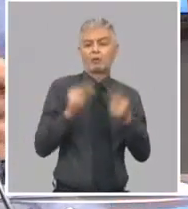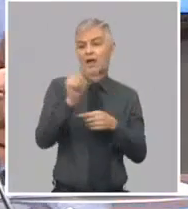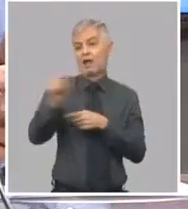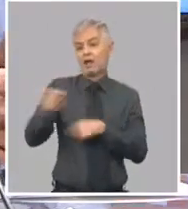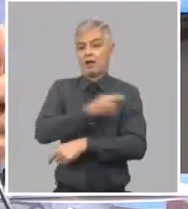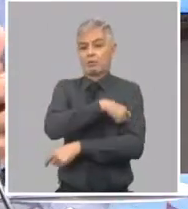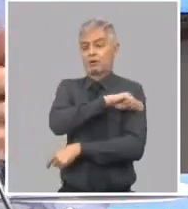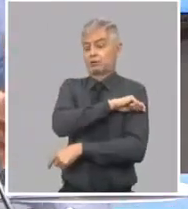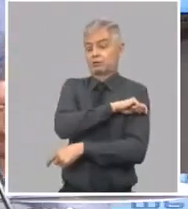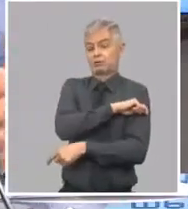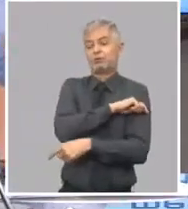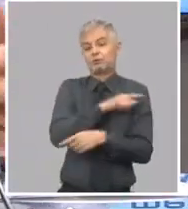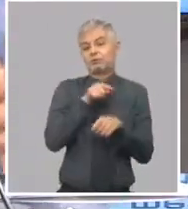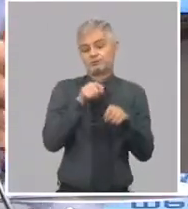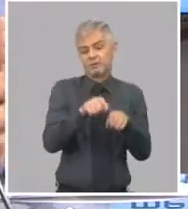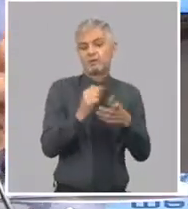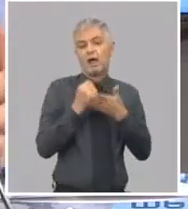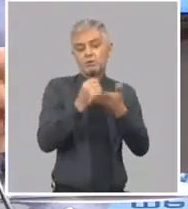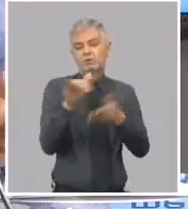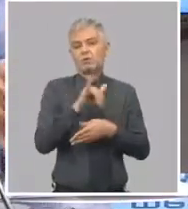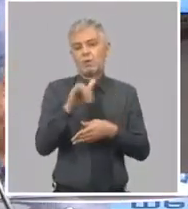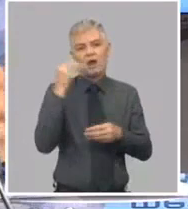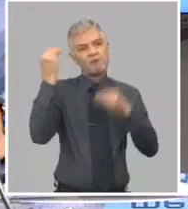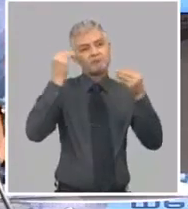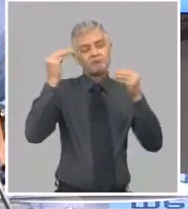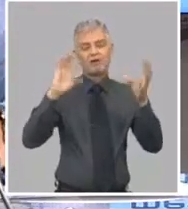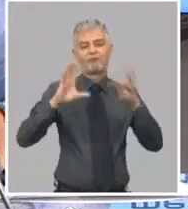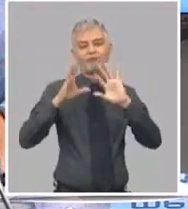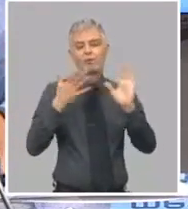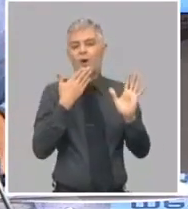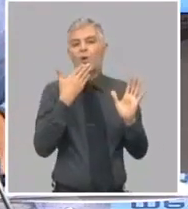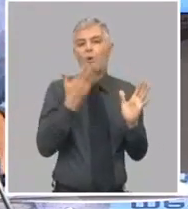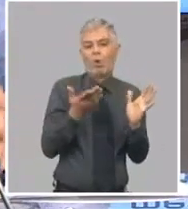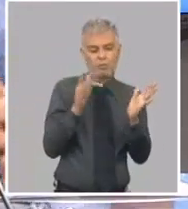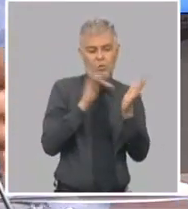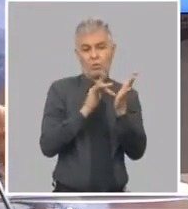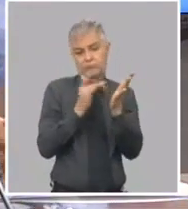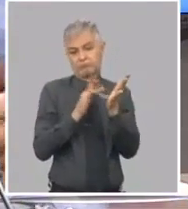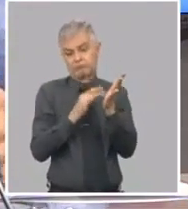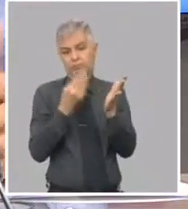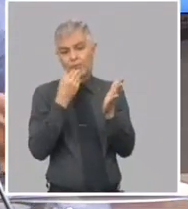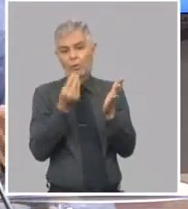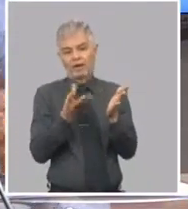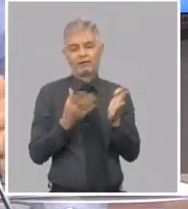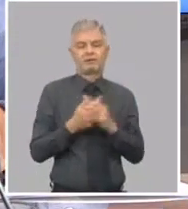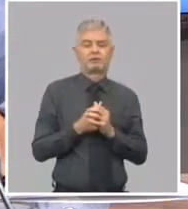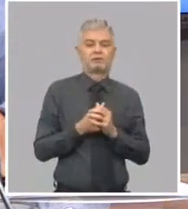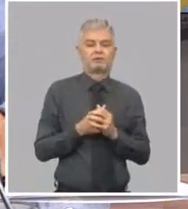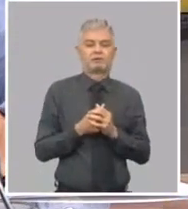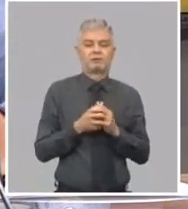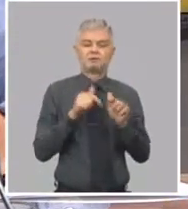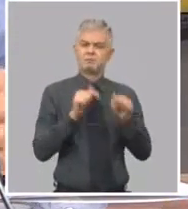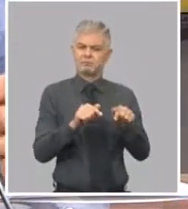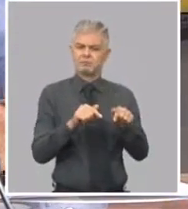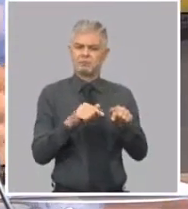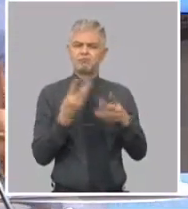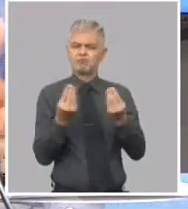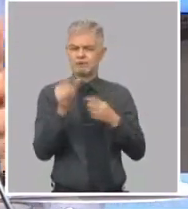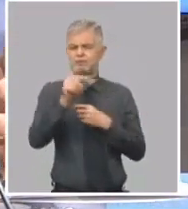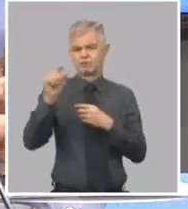y lo que nos satisface mucho es ver como cada vez son más los que acceden a ellos con